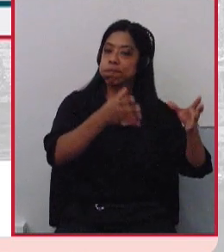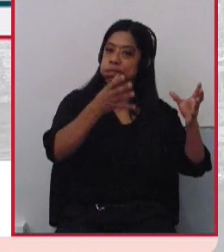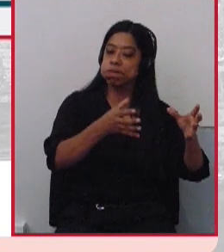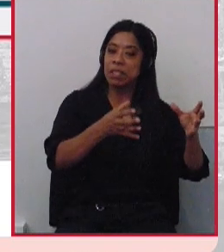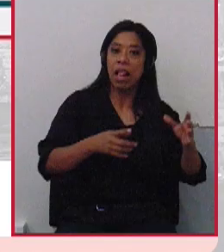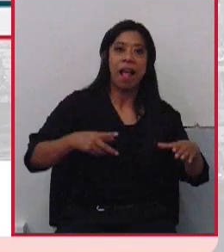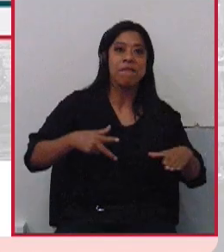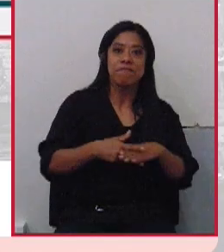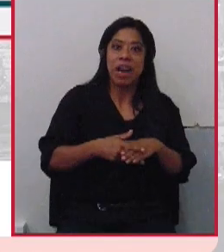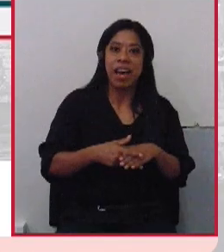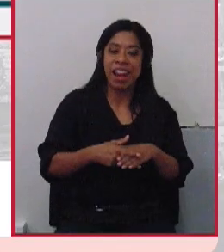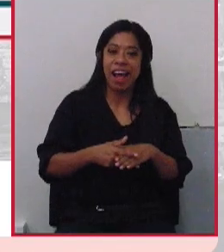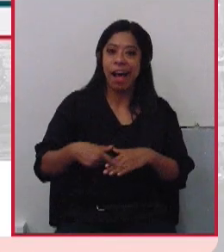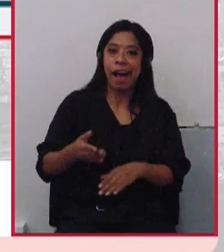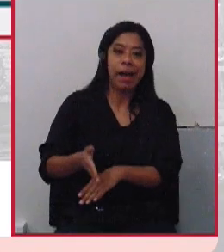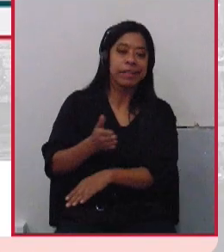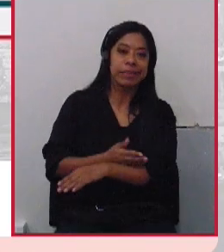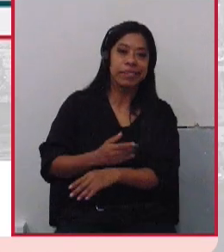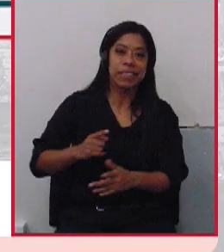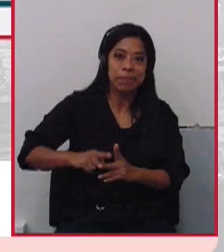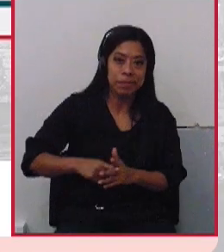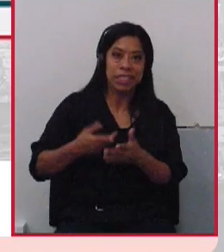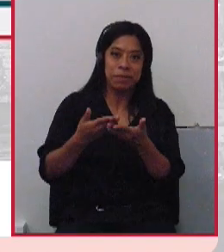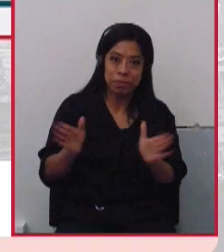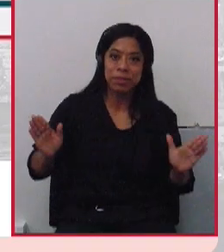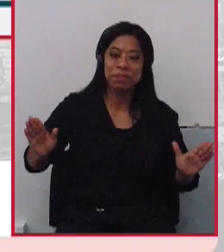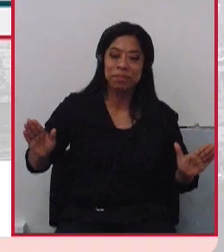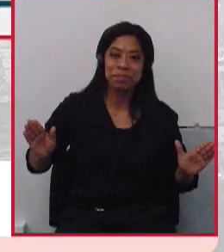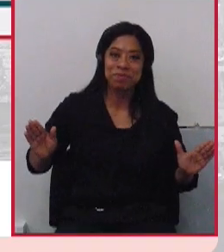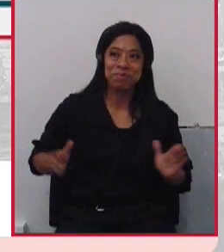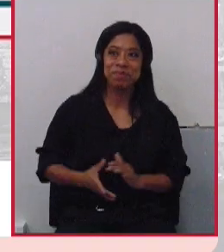de los operadores, antes de la puesta en marcha, ¿no?